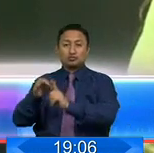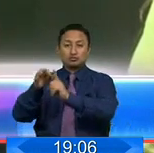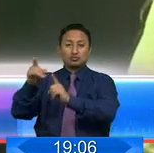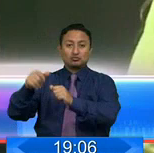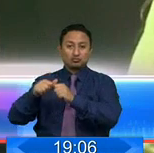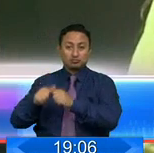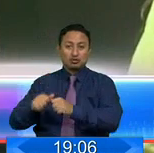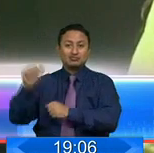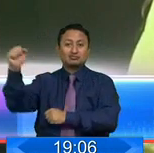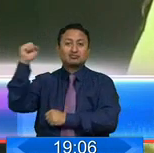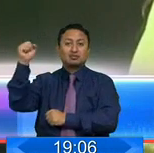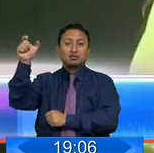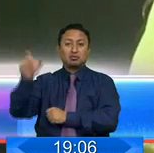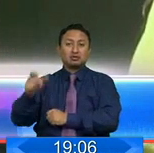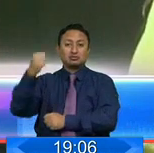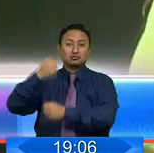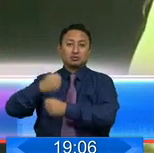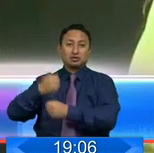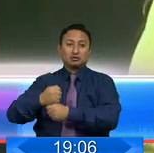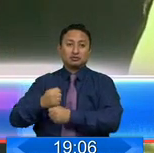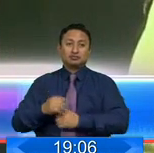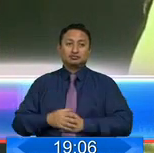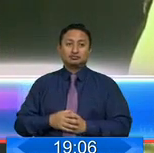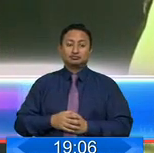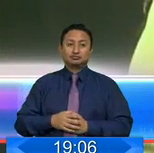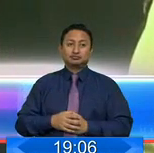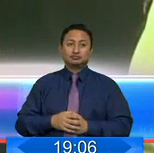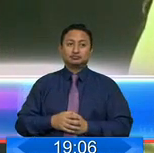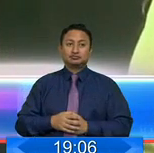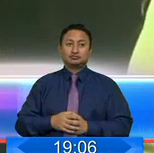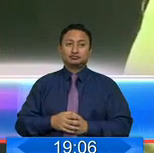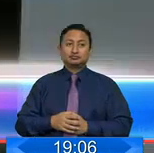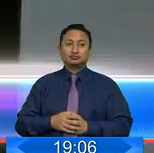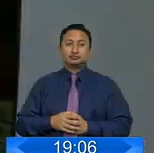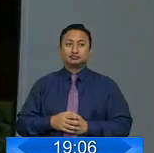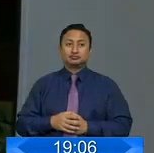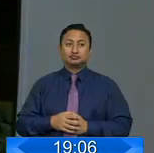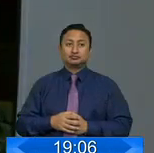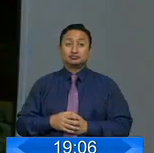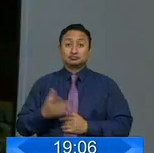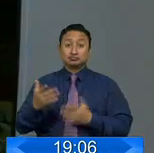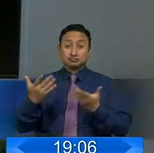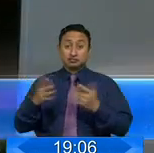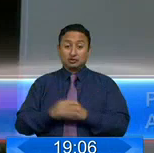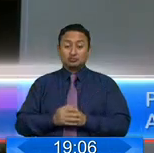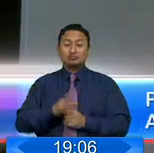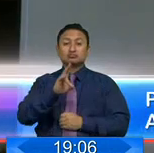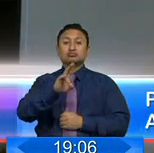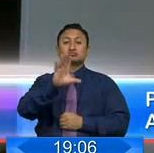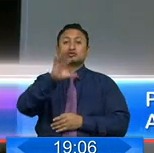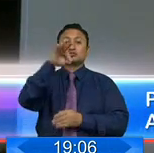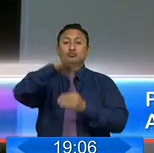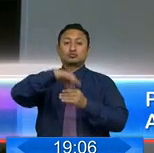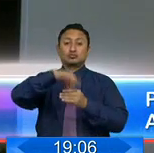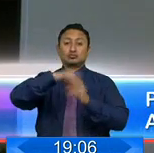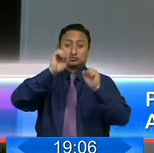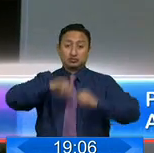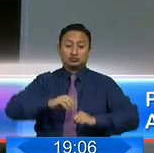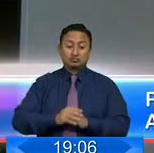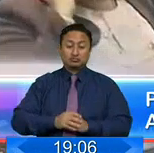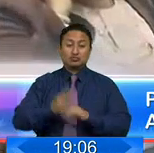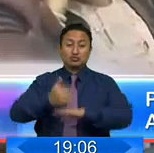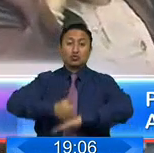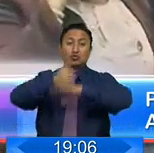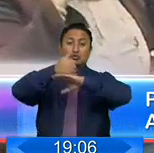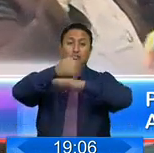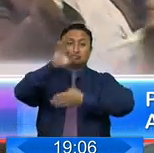los Derechos de los Trabajadores y la Seguridad Social respectiva. De esta manera, con 75 votos afirmativos, se logró aprobar a estas autoridades de